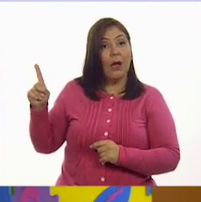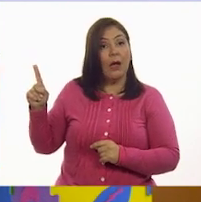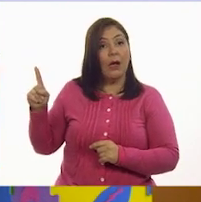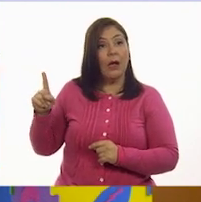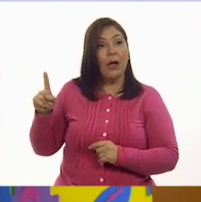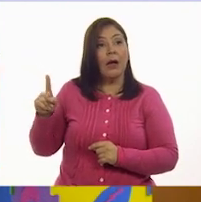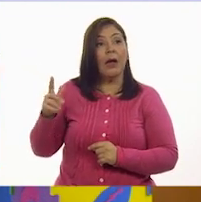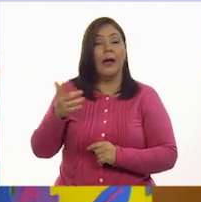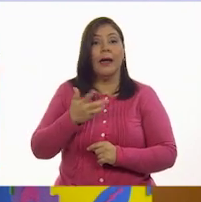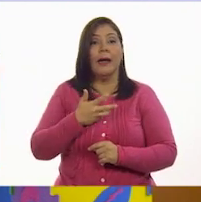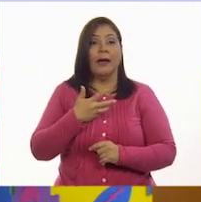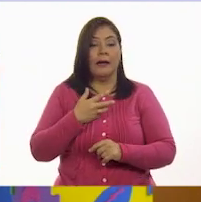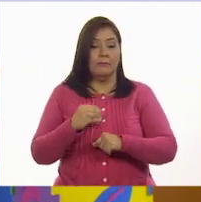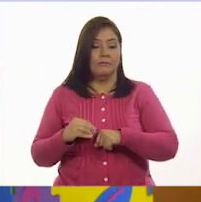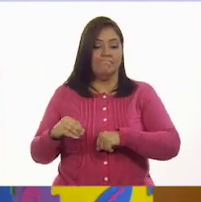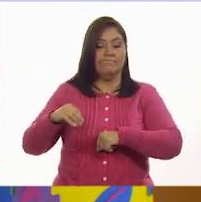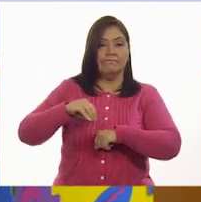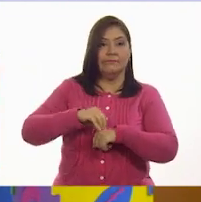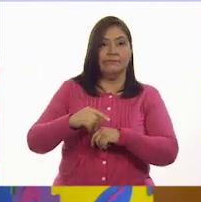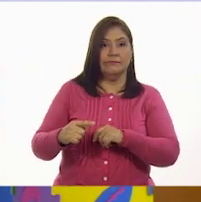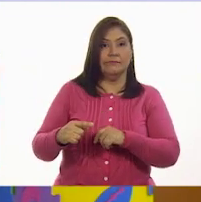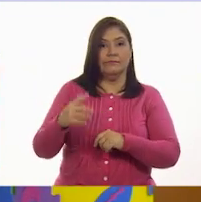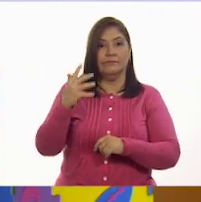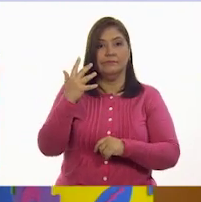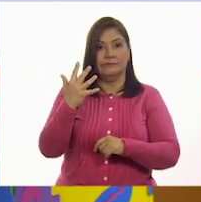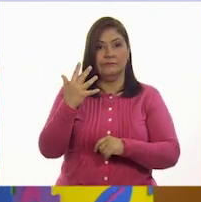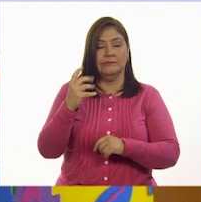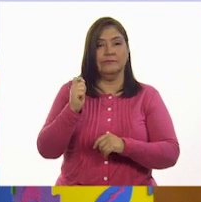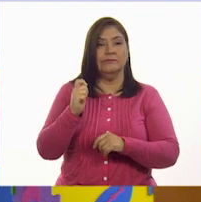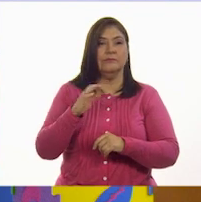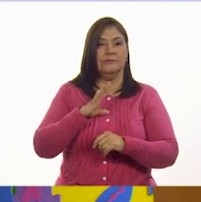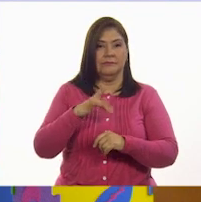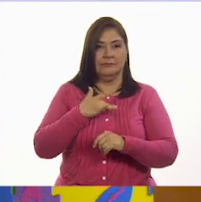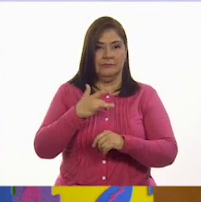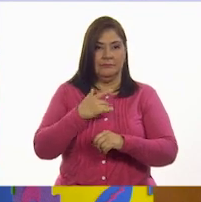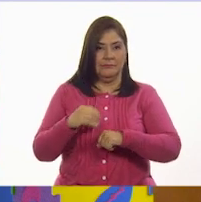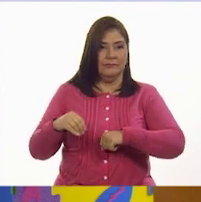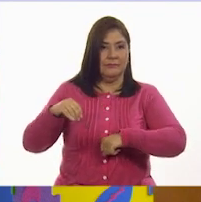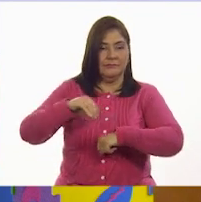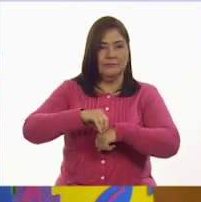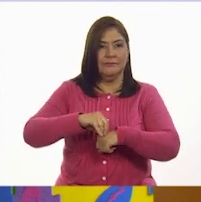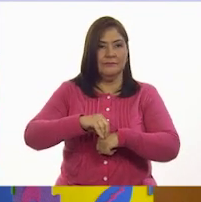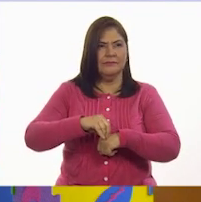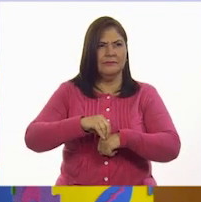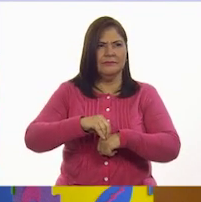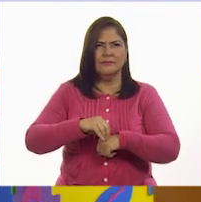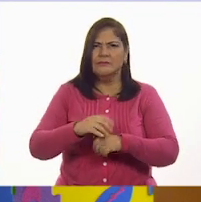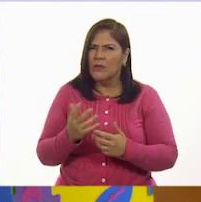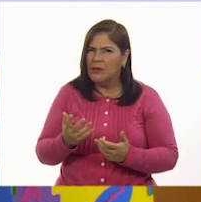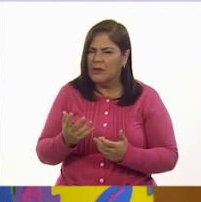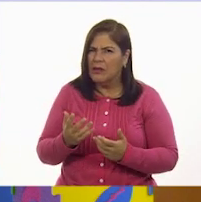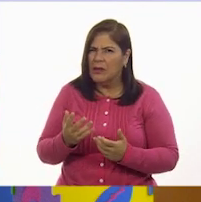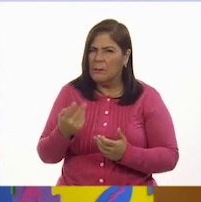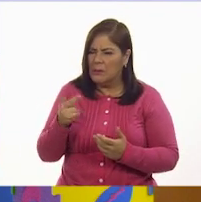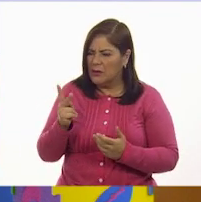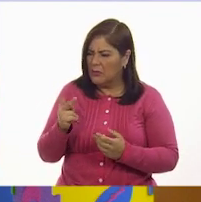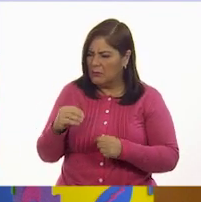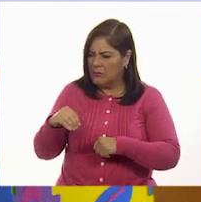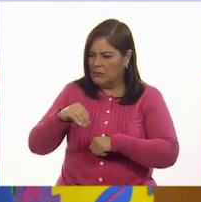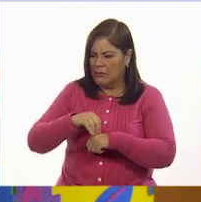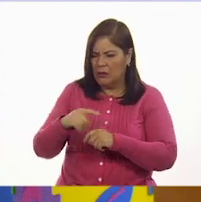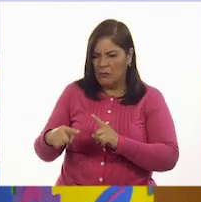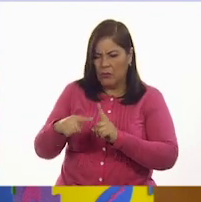tengo que sumar. Voy entonces a agregar. Oye, ¿pero qué voy a